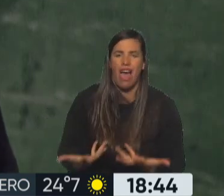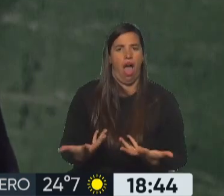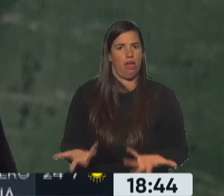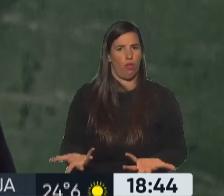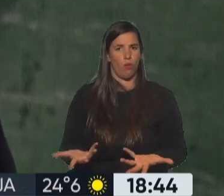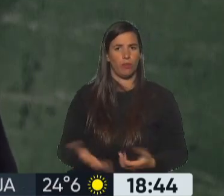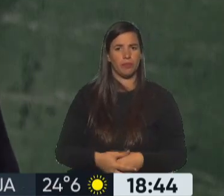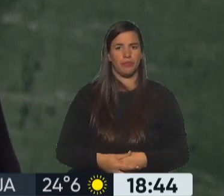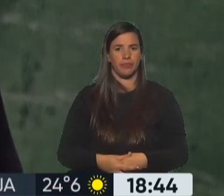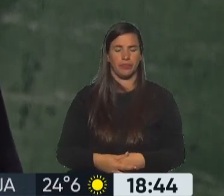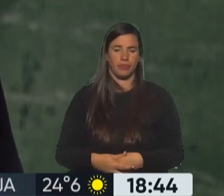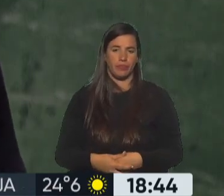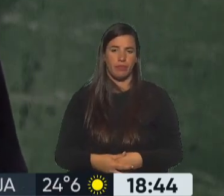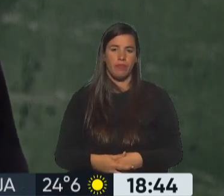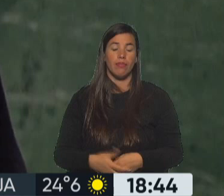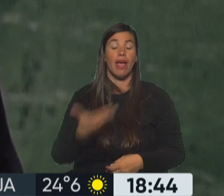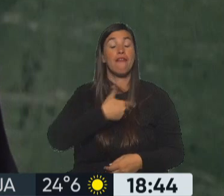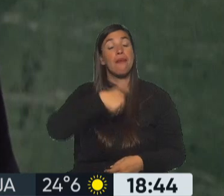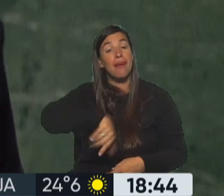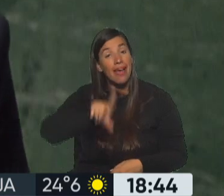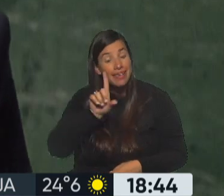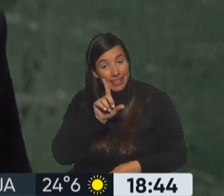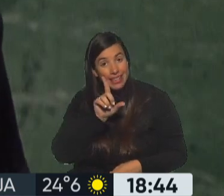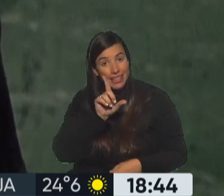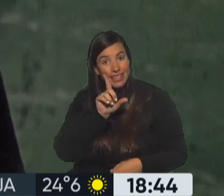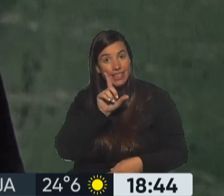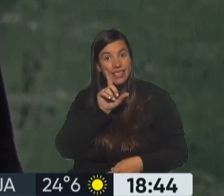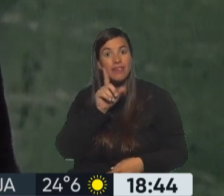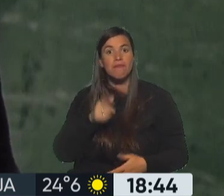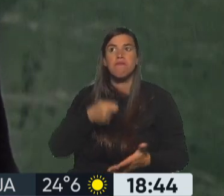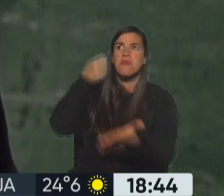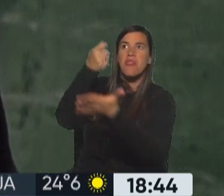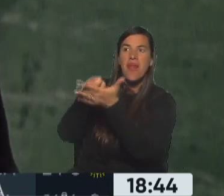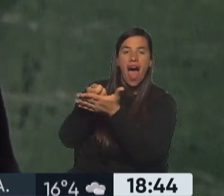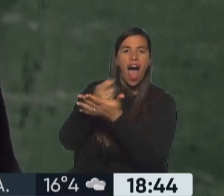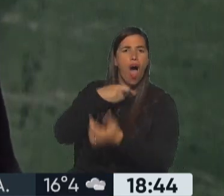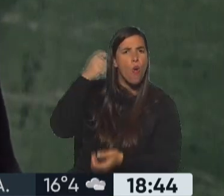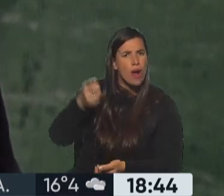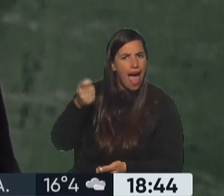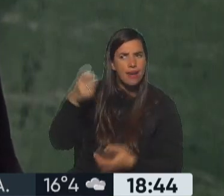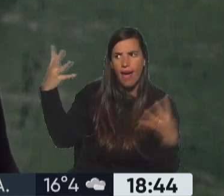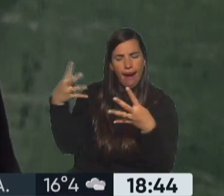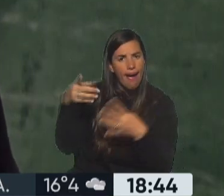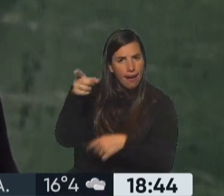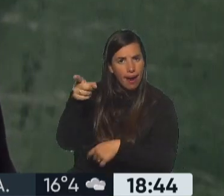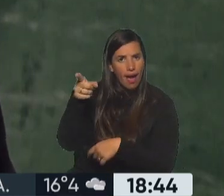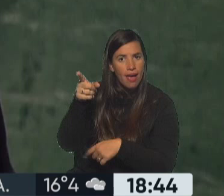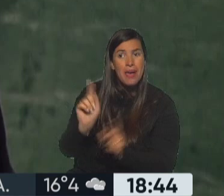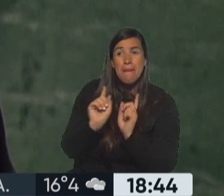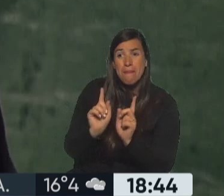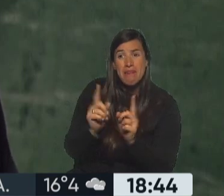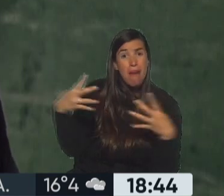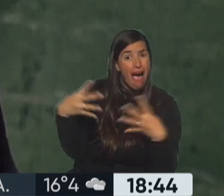Irónicamente, el Fondo Monetario Internacional financia a Ucrania en medio de la guerra y en medio de esa